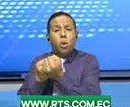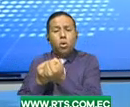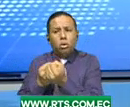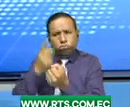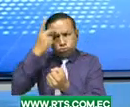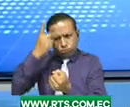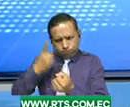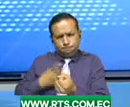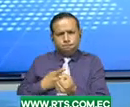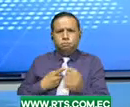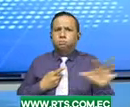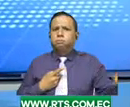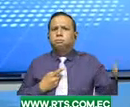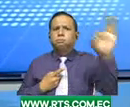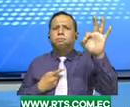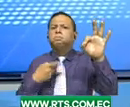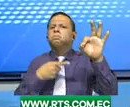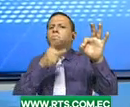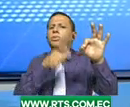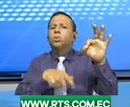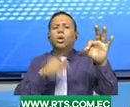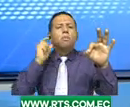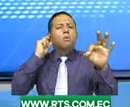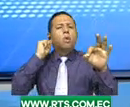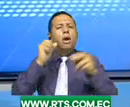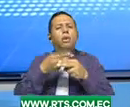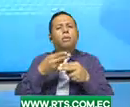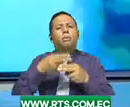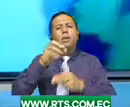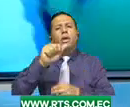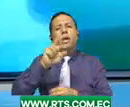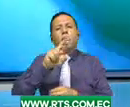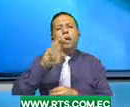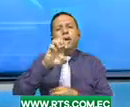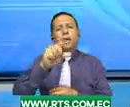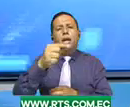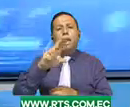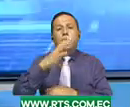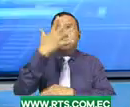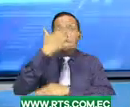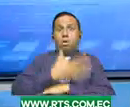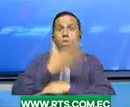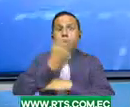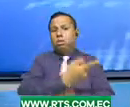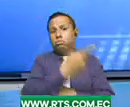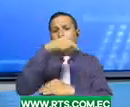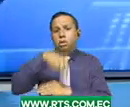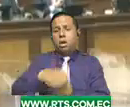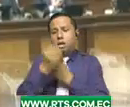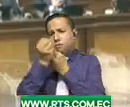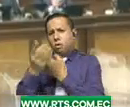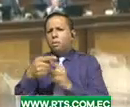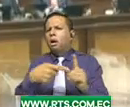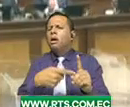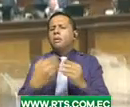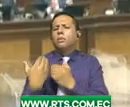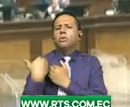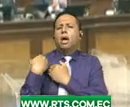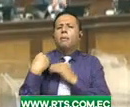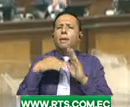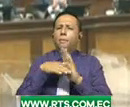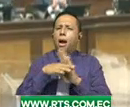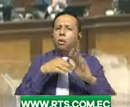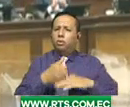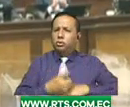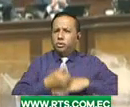Ruth Arregui. La misma deberá comparecer en el legislativo en el periodo de 5 días. El Pleno de la Asamblea